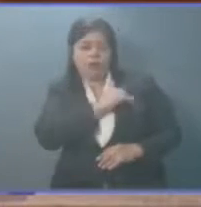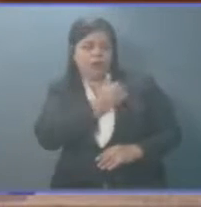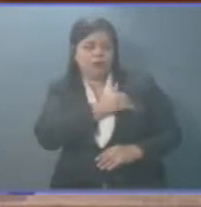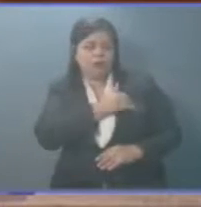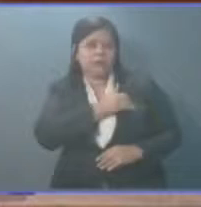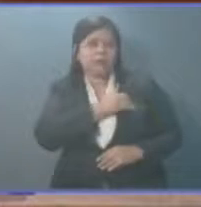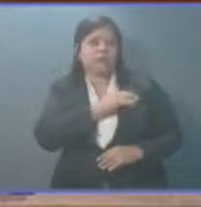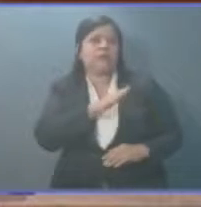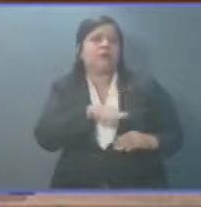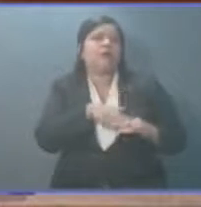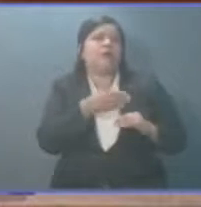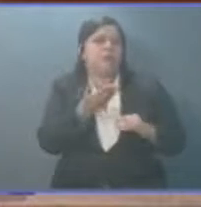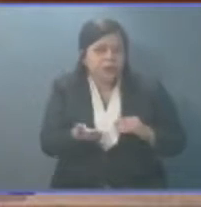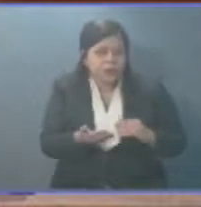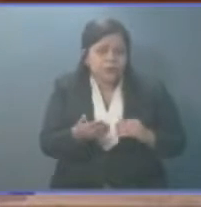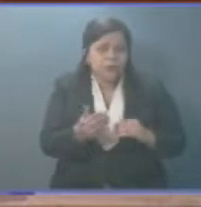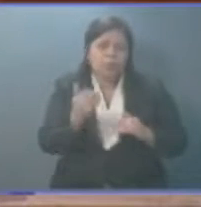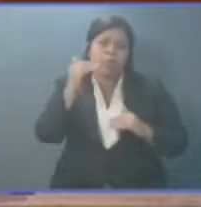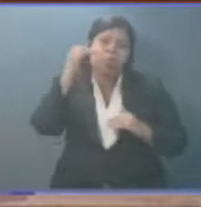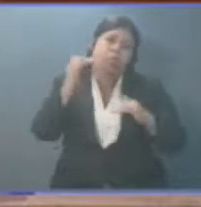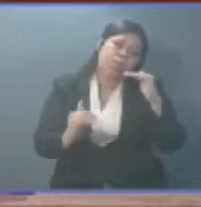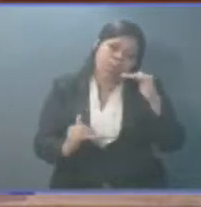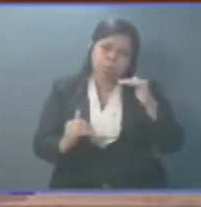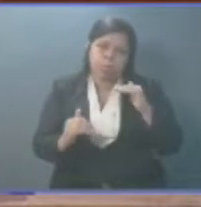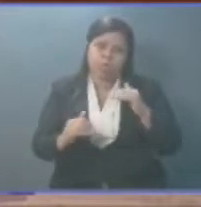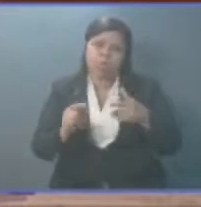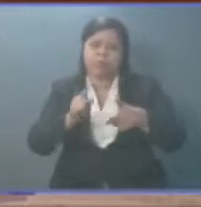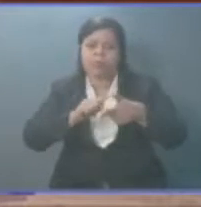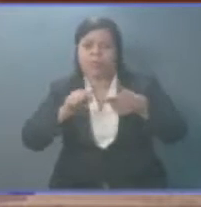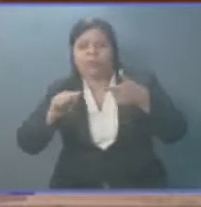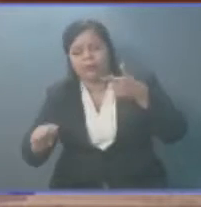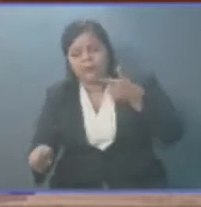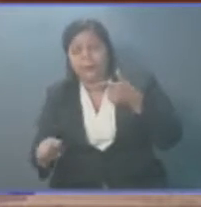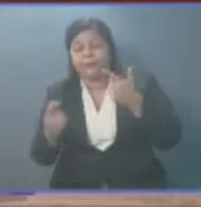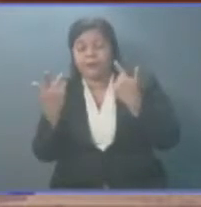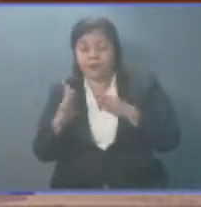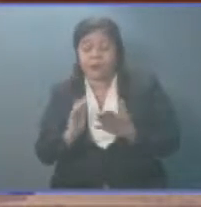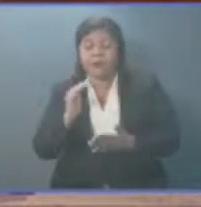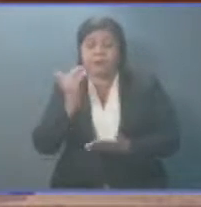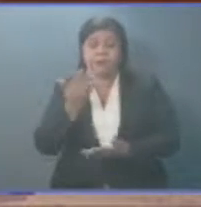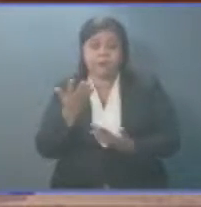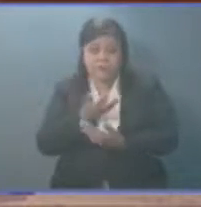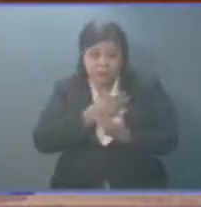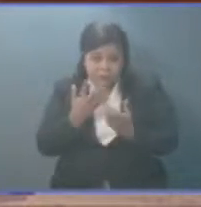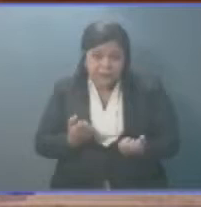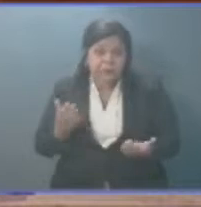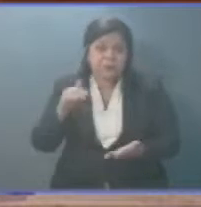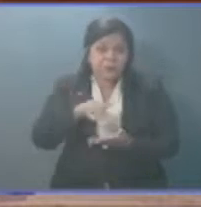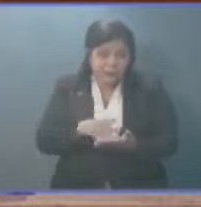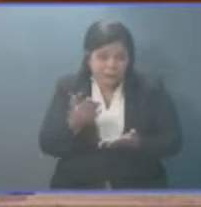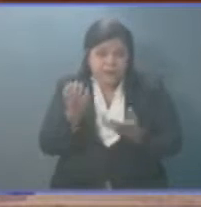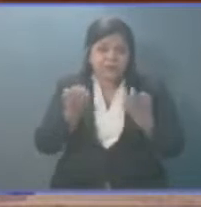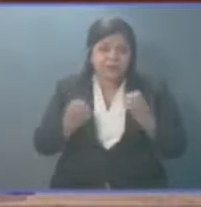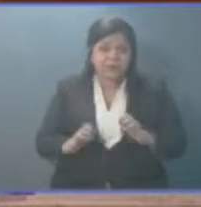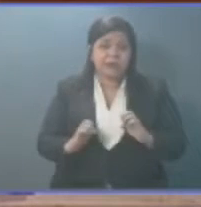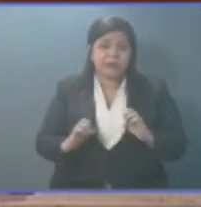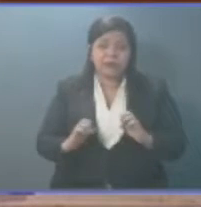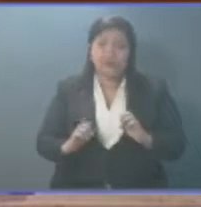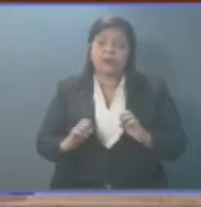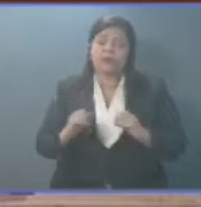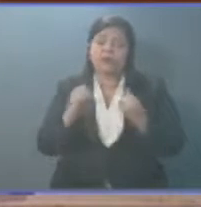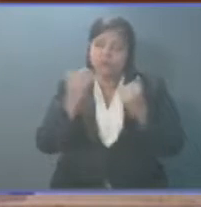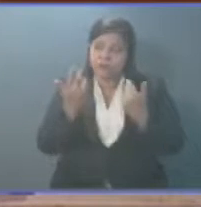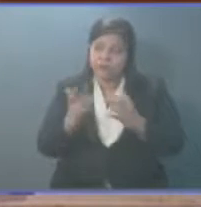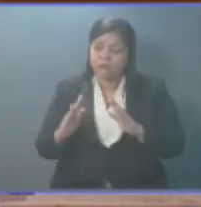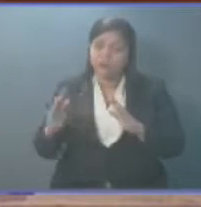y que fue relegado en los últimos 30 años sin establecimiento de estrategias claras de reactivación, en ese rubro se dio